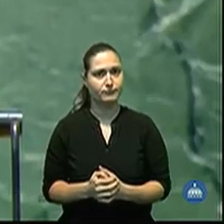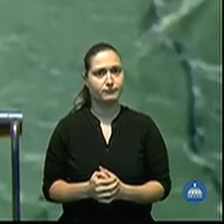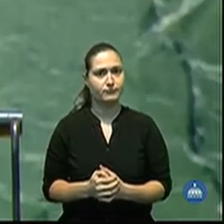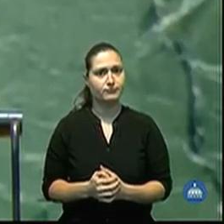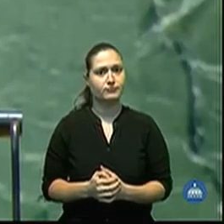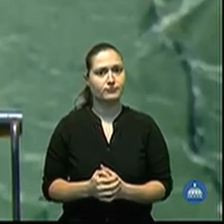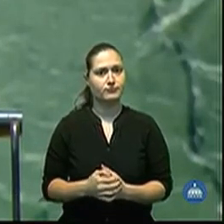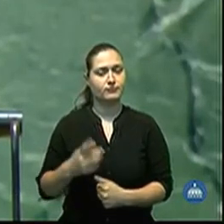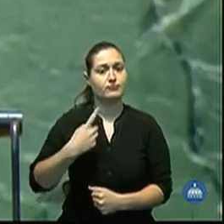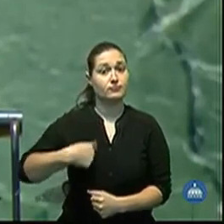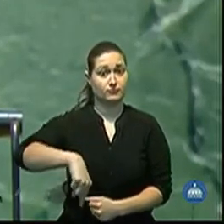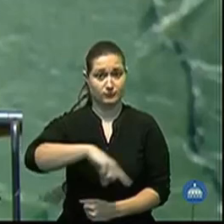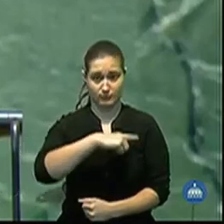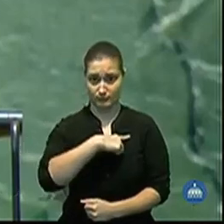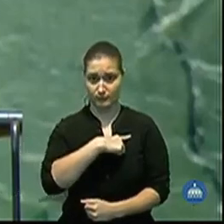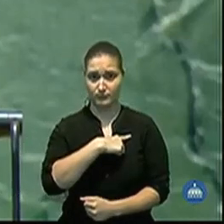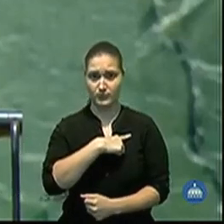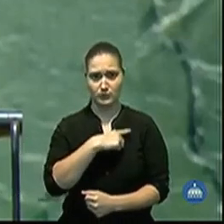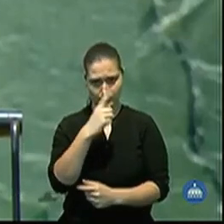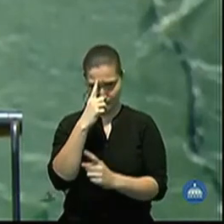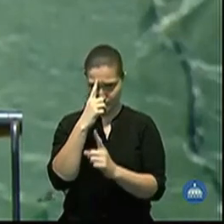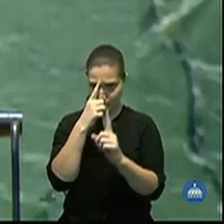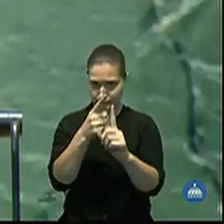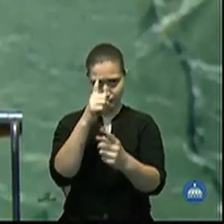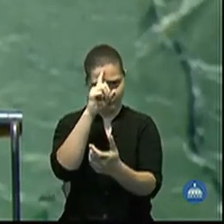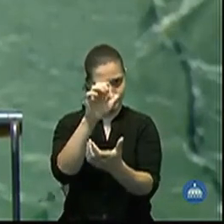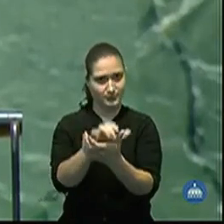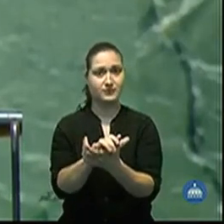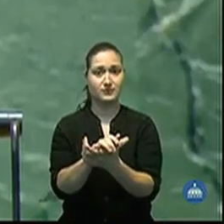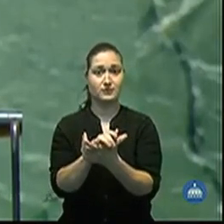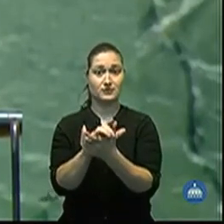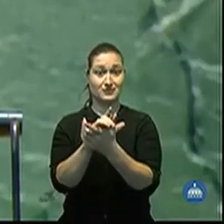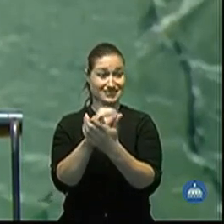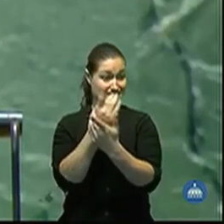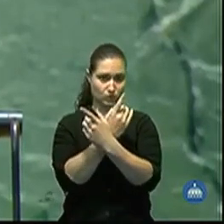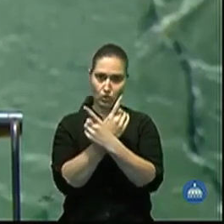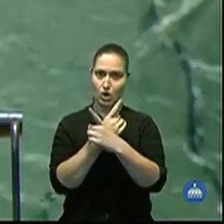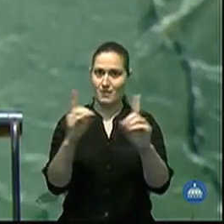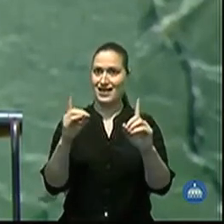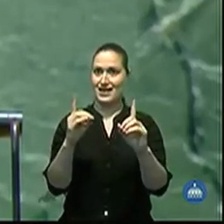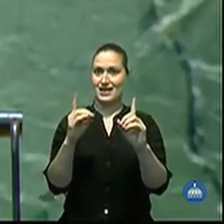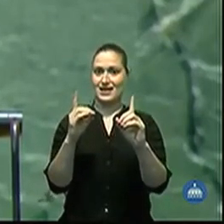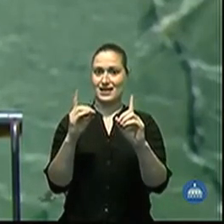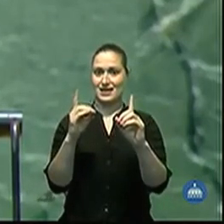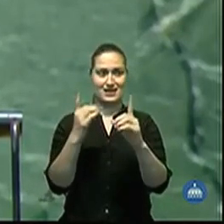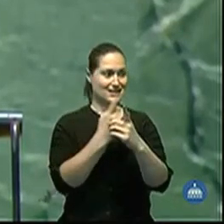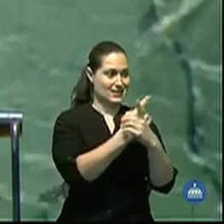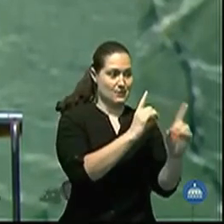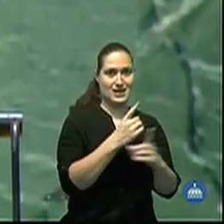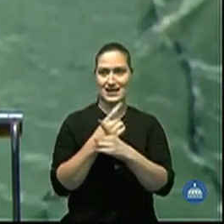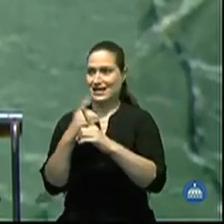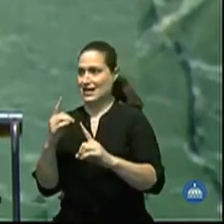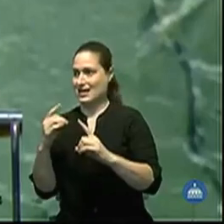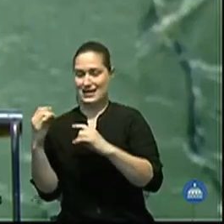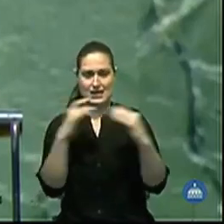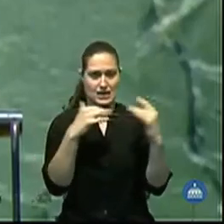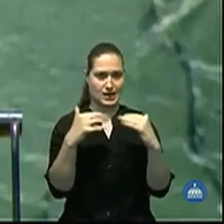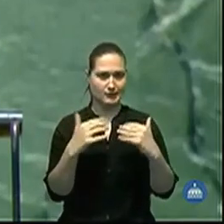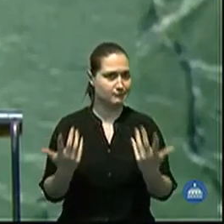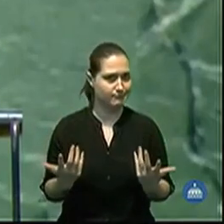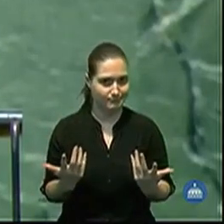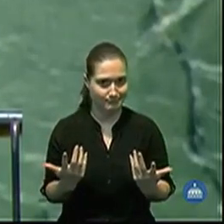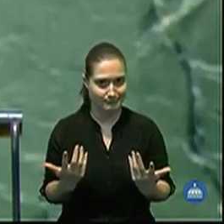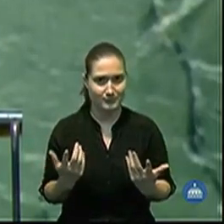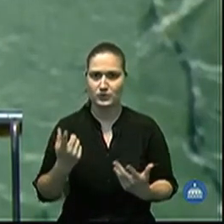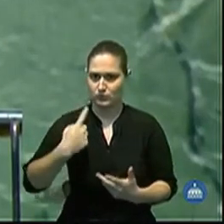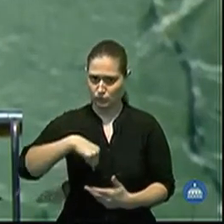postula que las democracias rara vez van a las guerras unas contra otras. Los dominicanos estamos